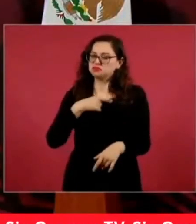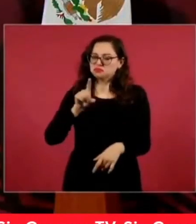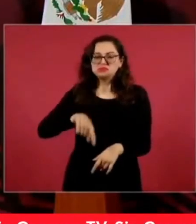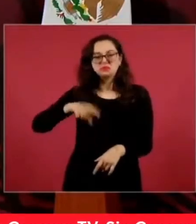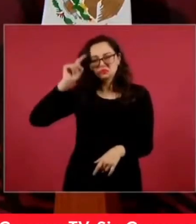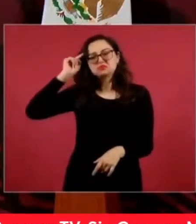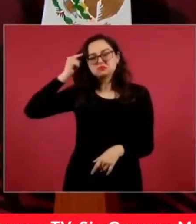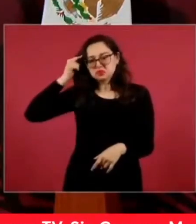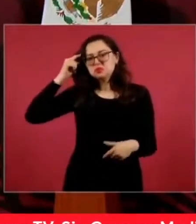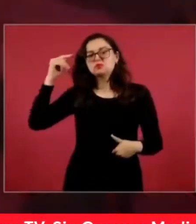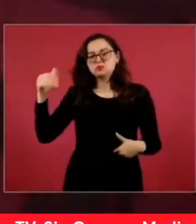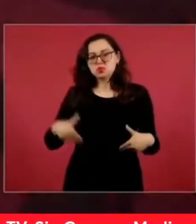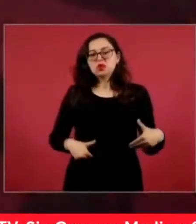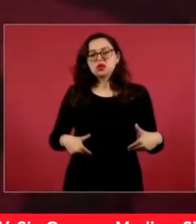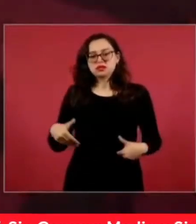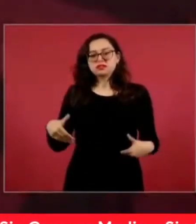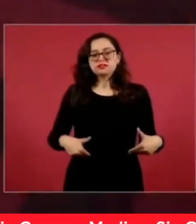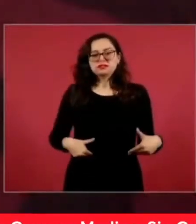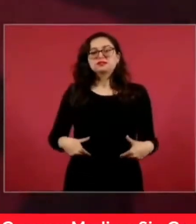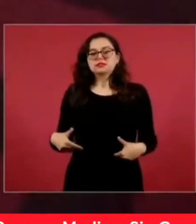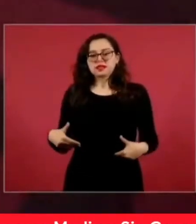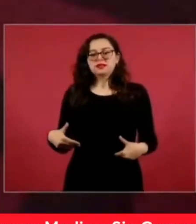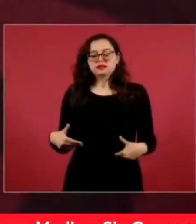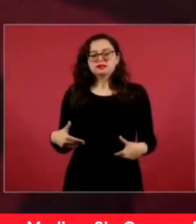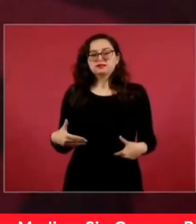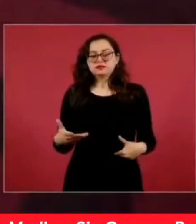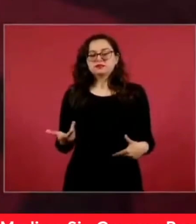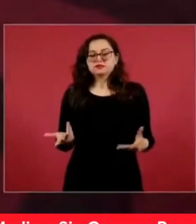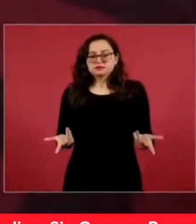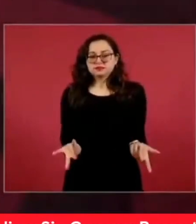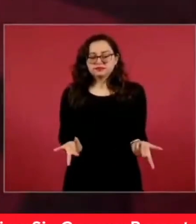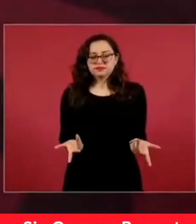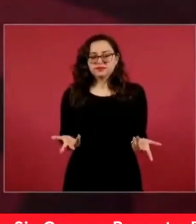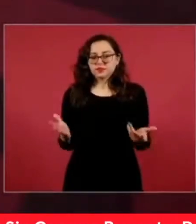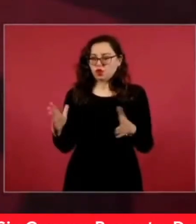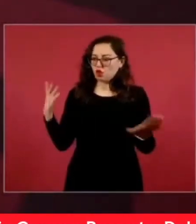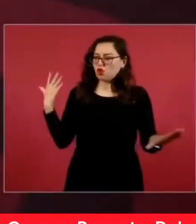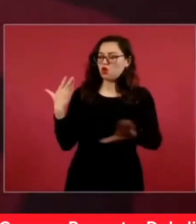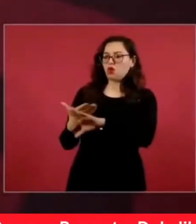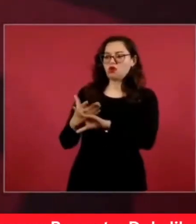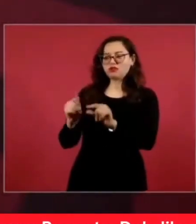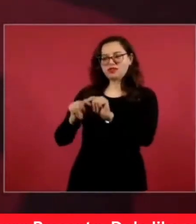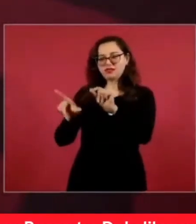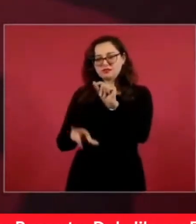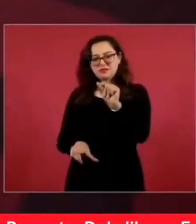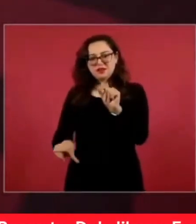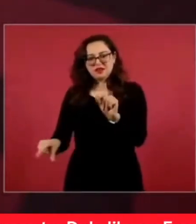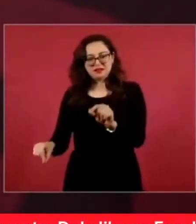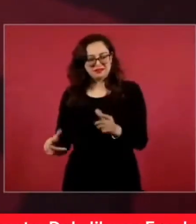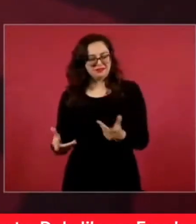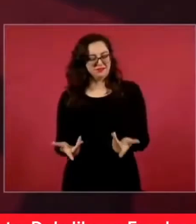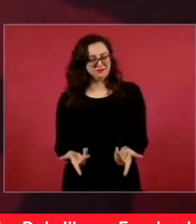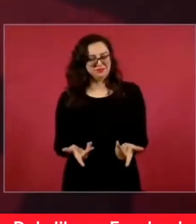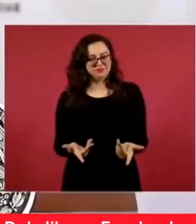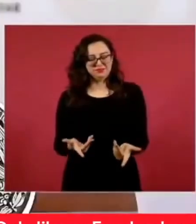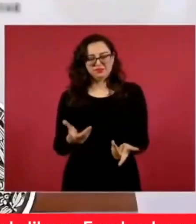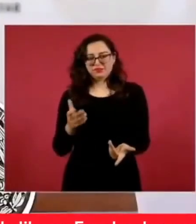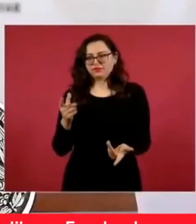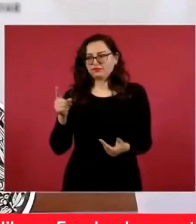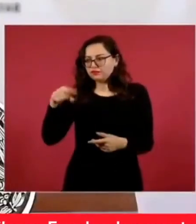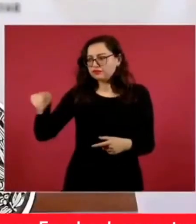si actúan en contra de la economía del pueblo de México? Los ministros